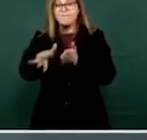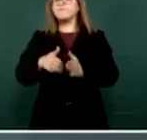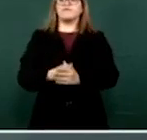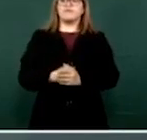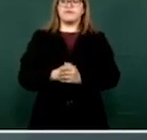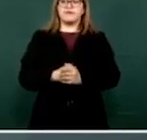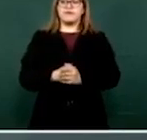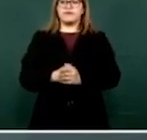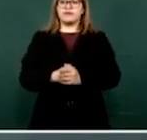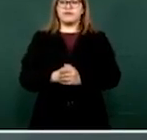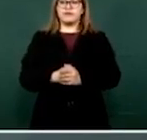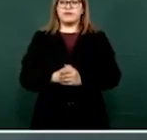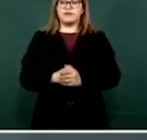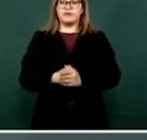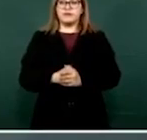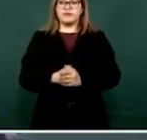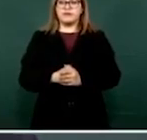Entonces,